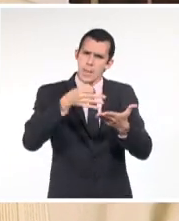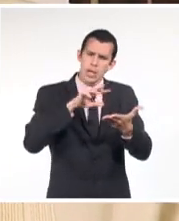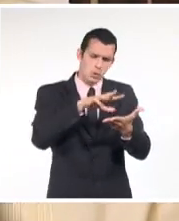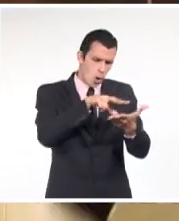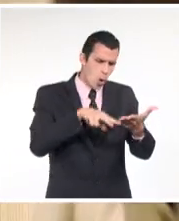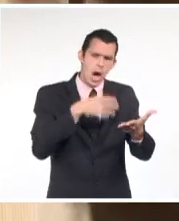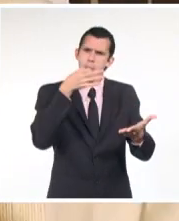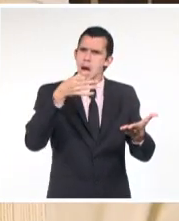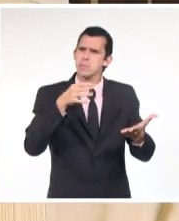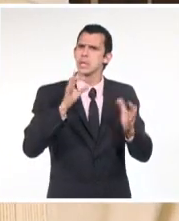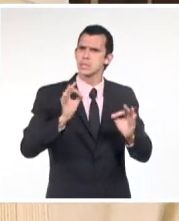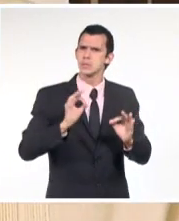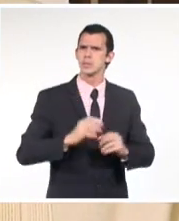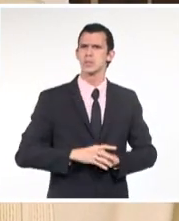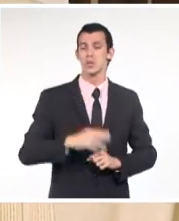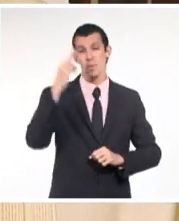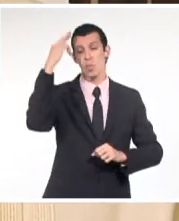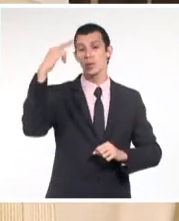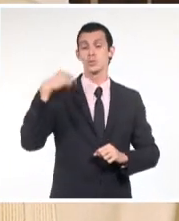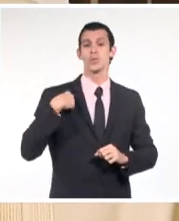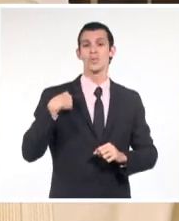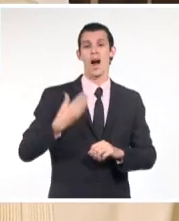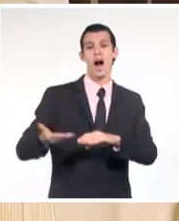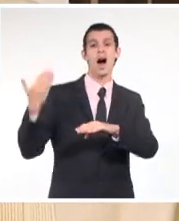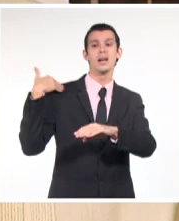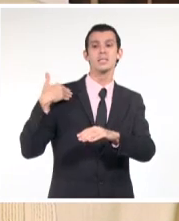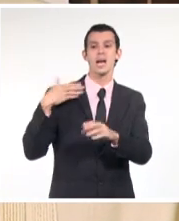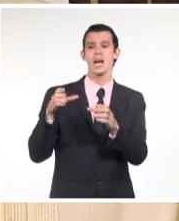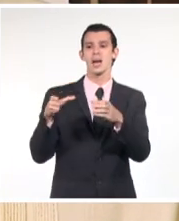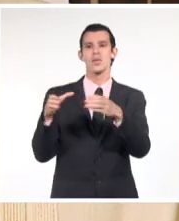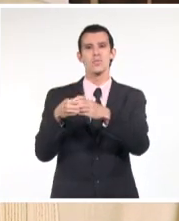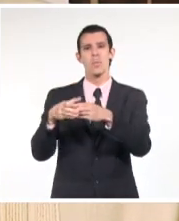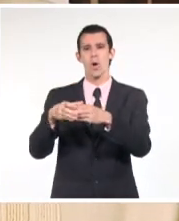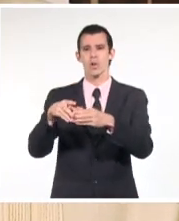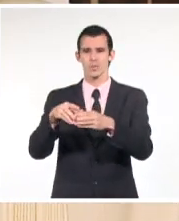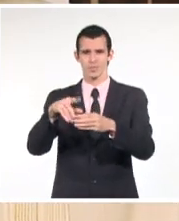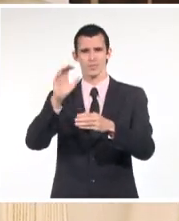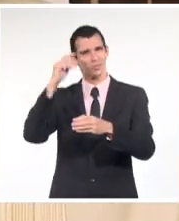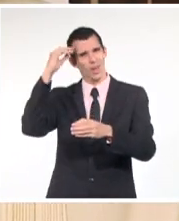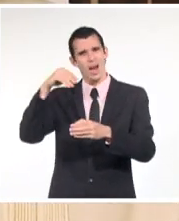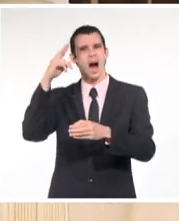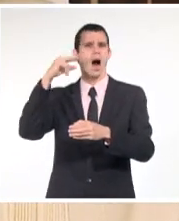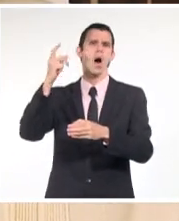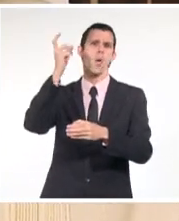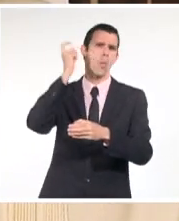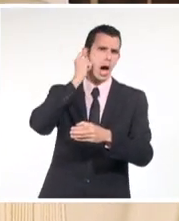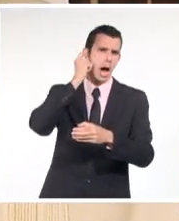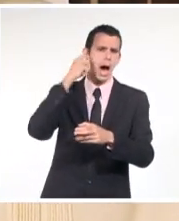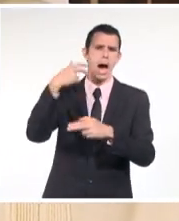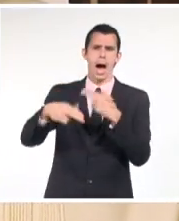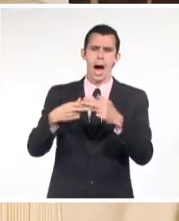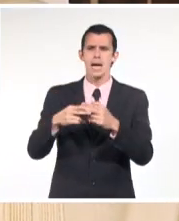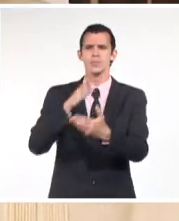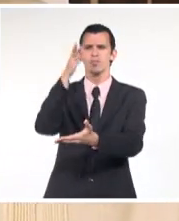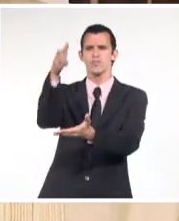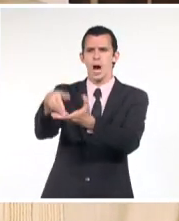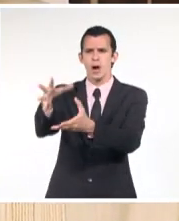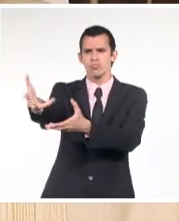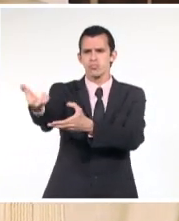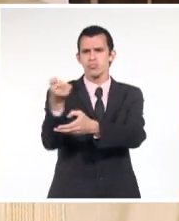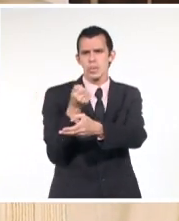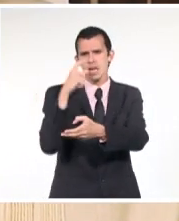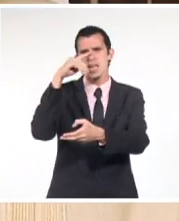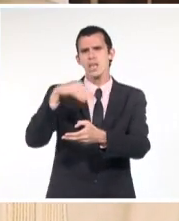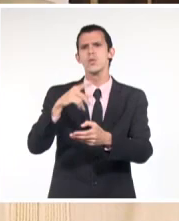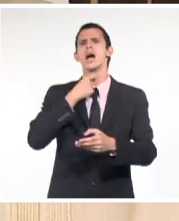un escrito antes de salir con las abuelas para Estados Unidos, y lo hice aquí, en la oficina de las